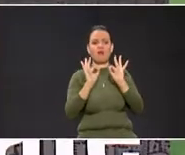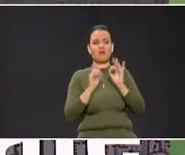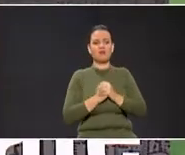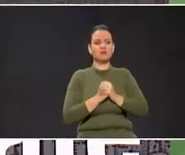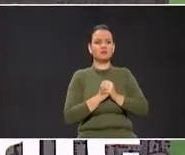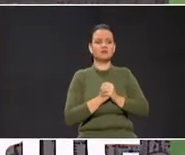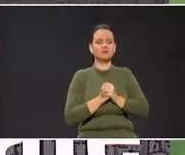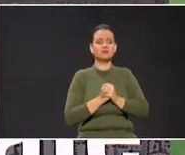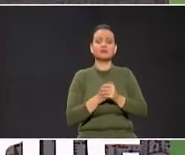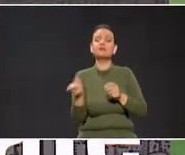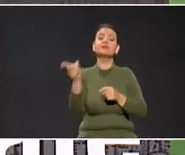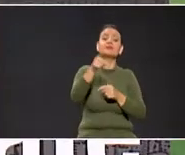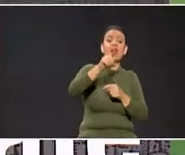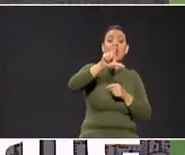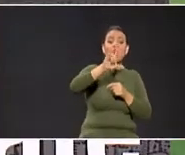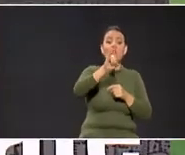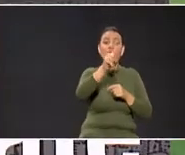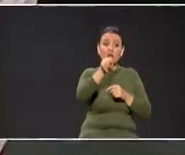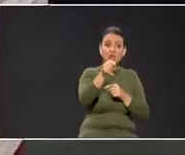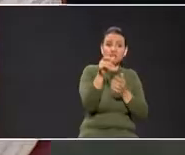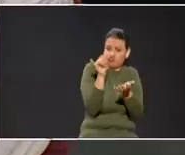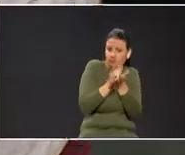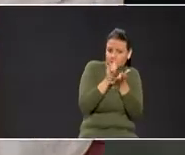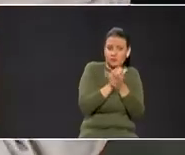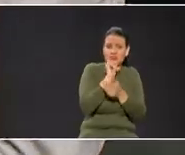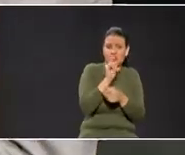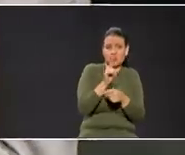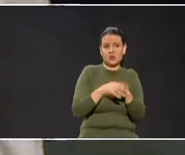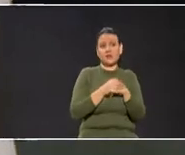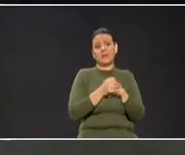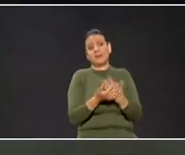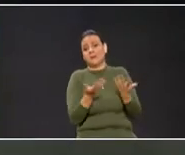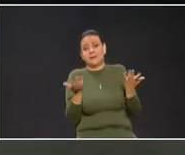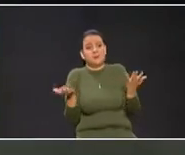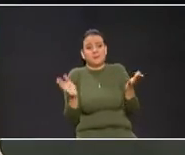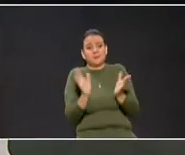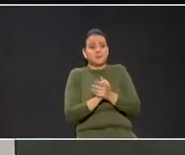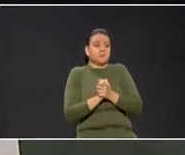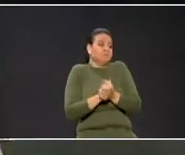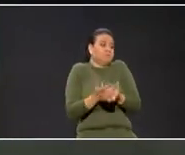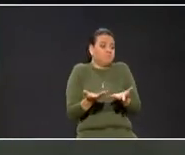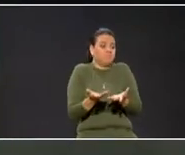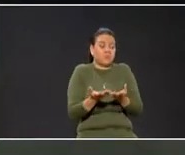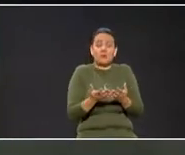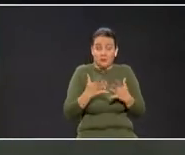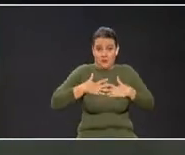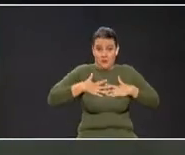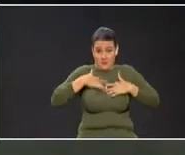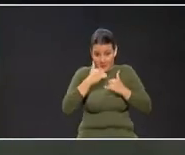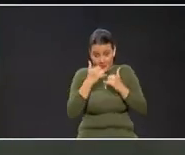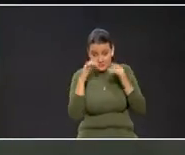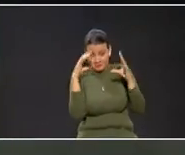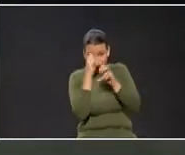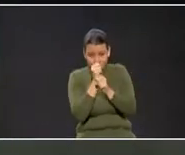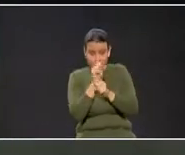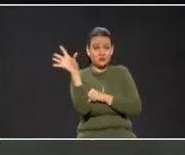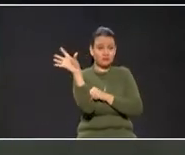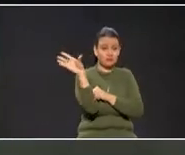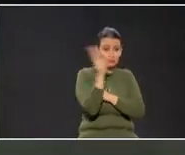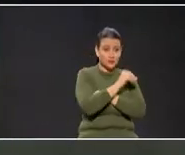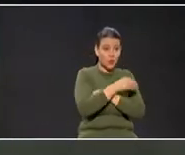preguntas para luís guillermo hoyos bueno estamos interesados de la noche a todos ustedes